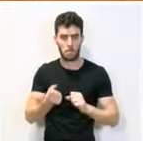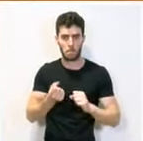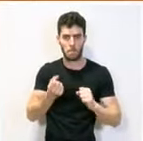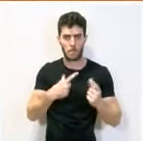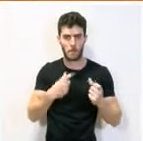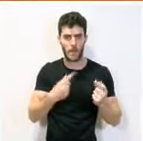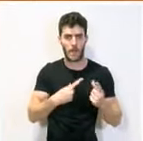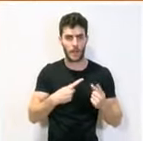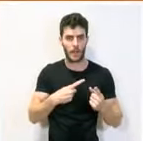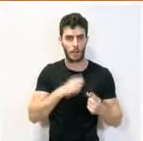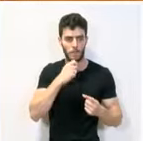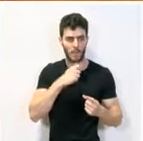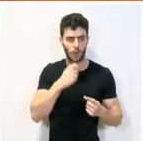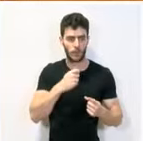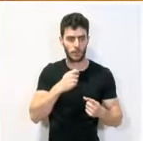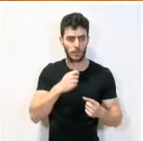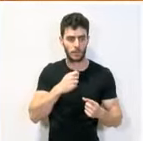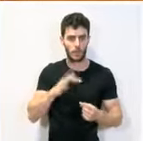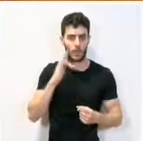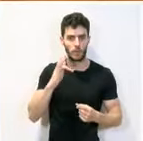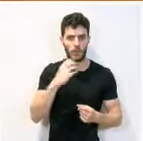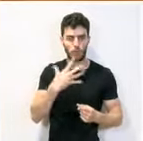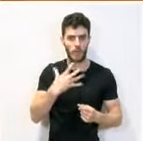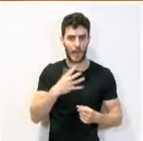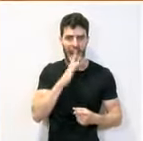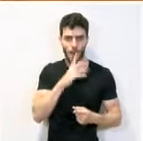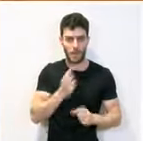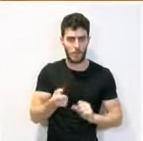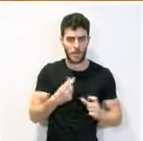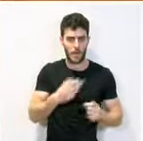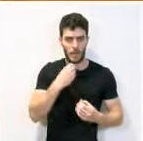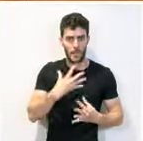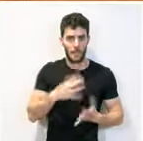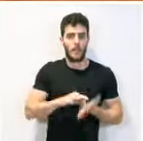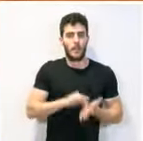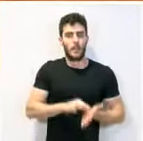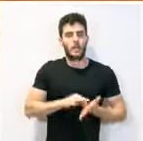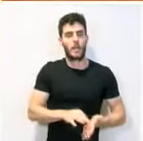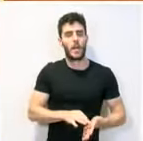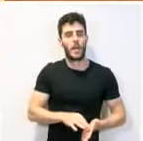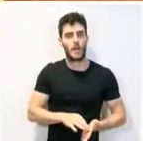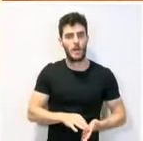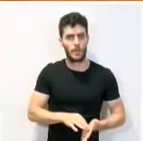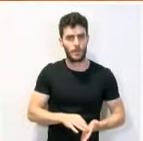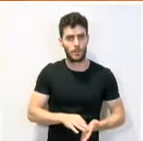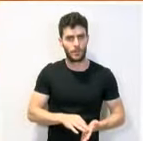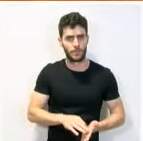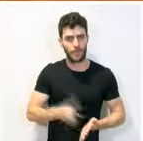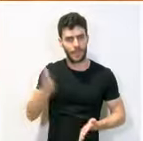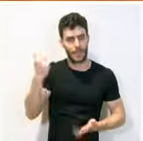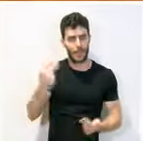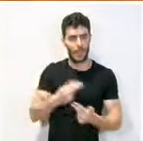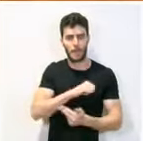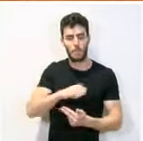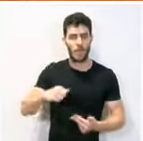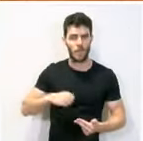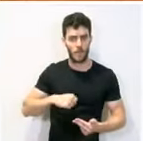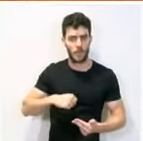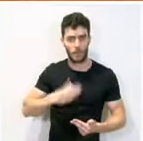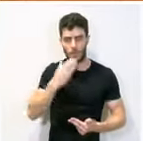Grupo Socialista le parece muy bien recuperarse, bueno, le parece muy bien ahora recuperar servicios que estaban en manos privadas, como